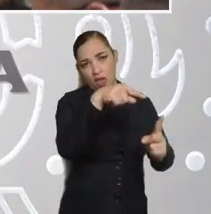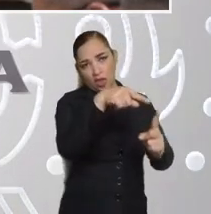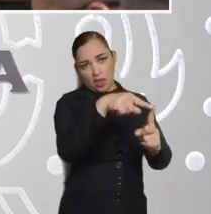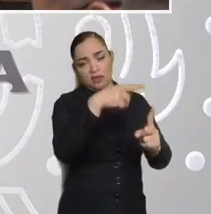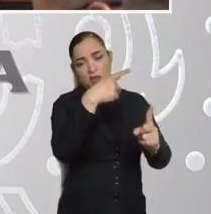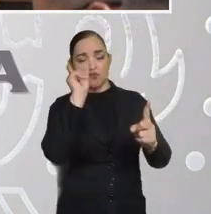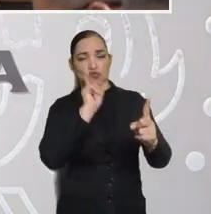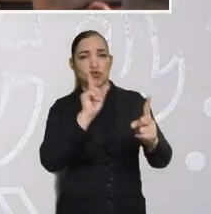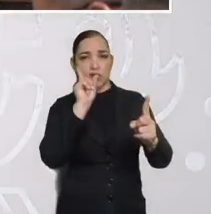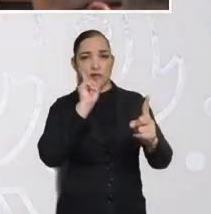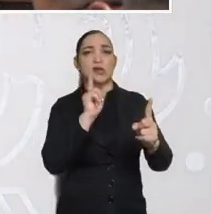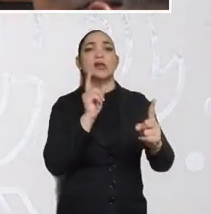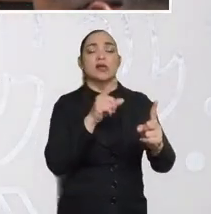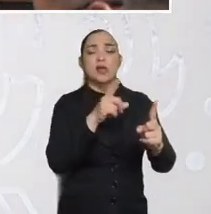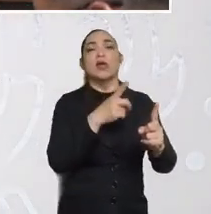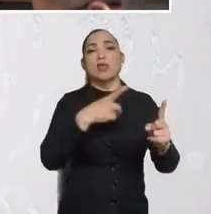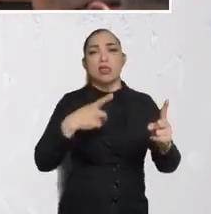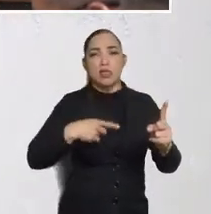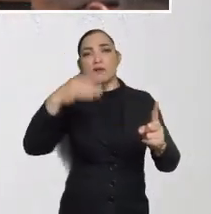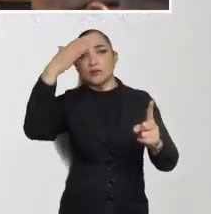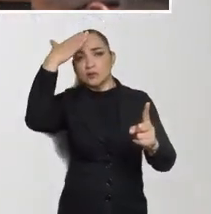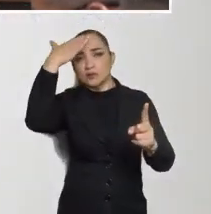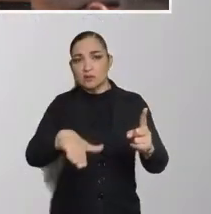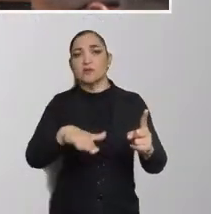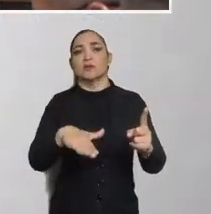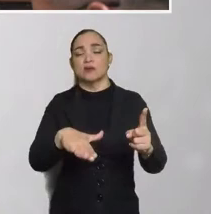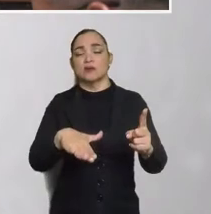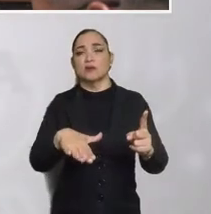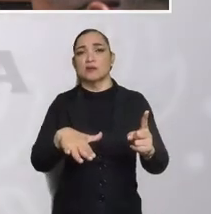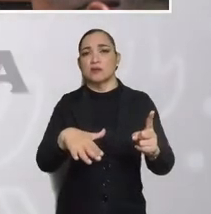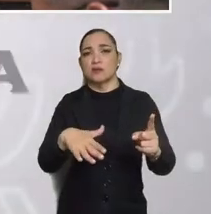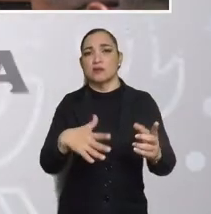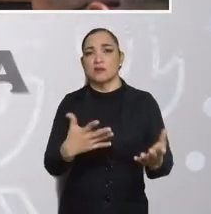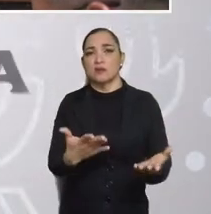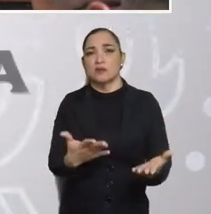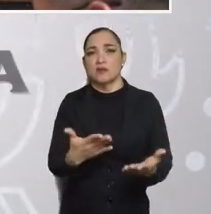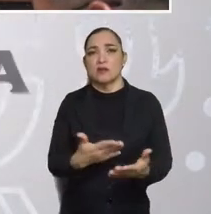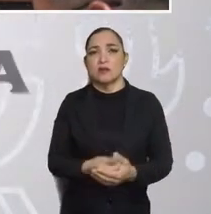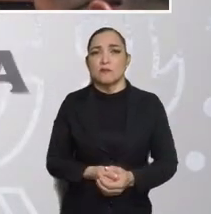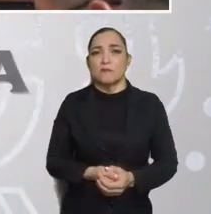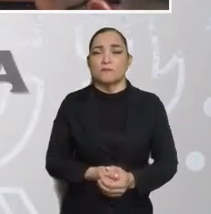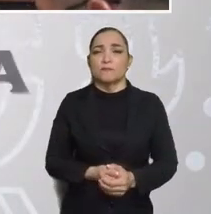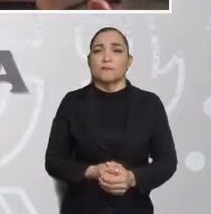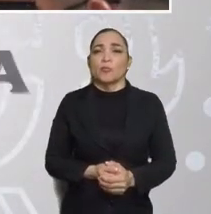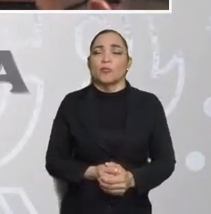Debe saberlo mejor que yo. Van a estar atentos en eso.